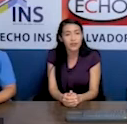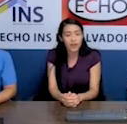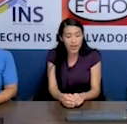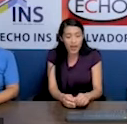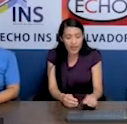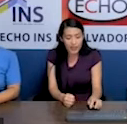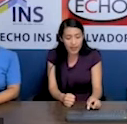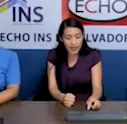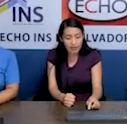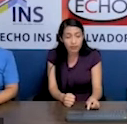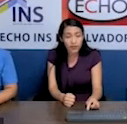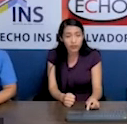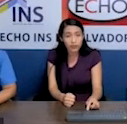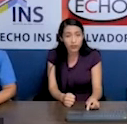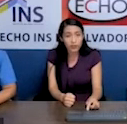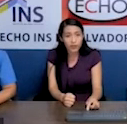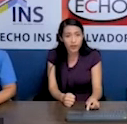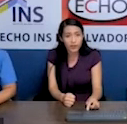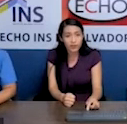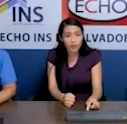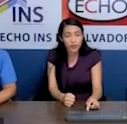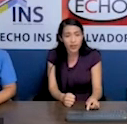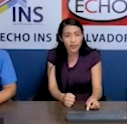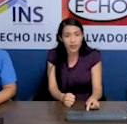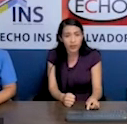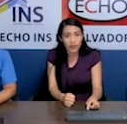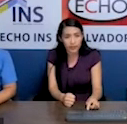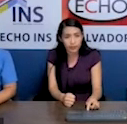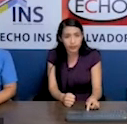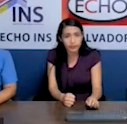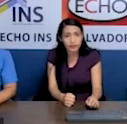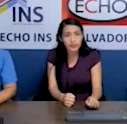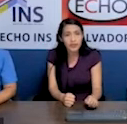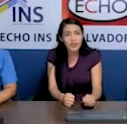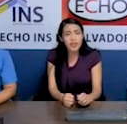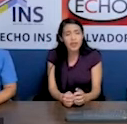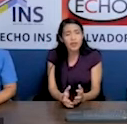parálisis debido a este infarto o afección medular que puede haber.